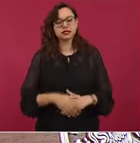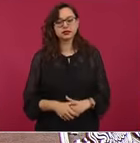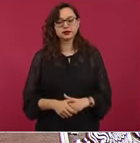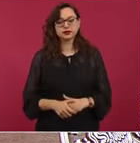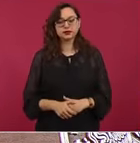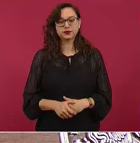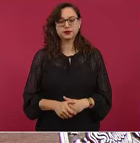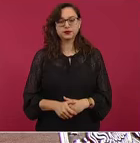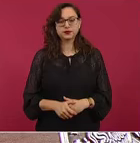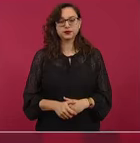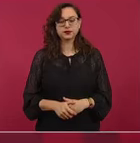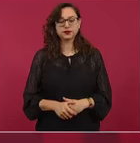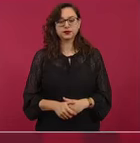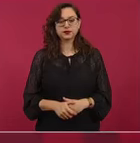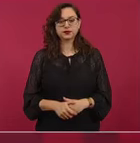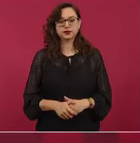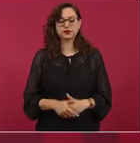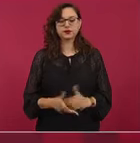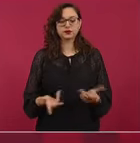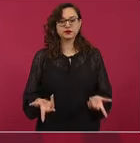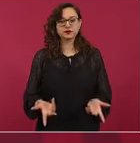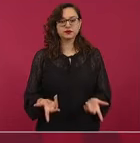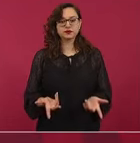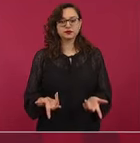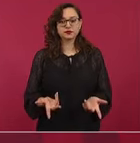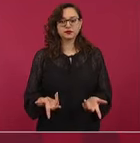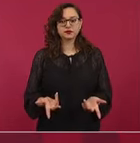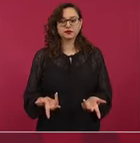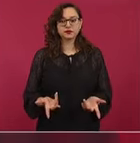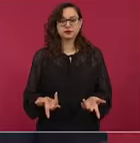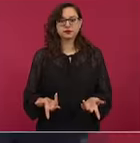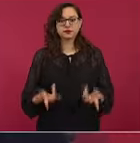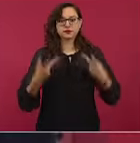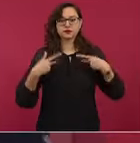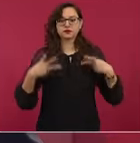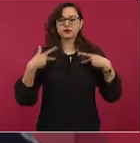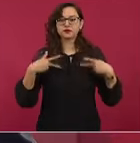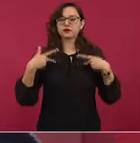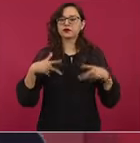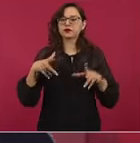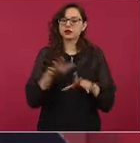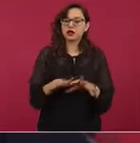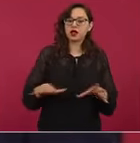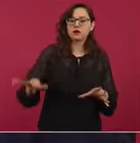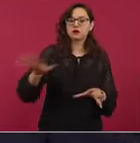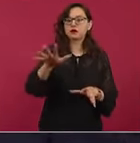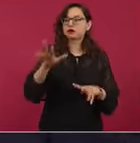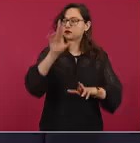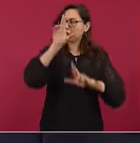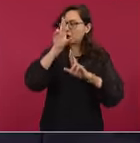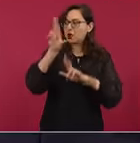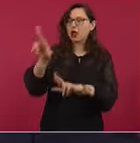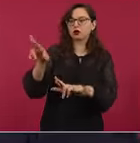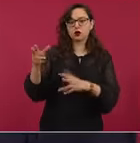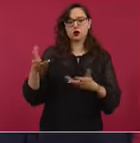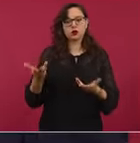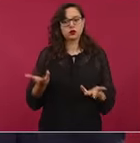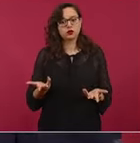en la comunicación? ¿Cuál es el respeto que le tienen a la gente, a los